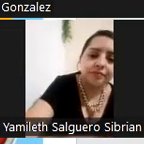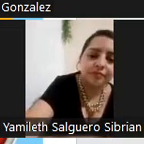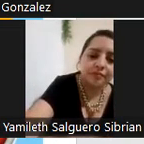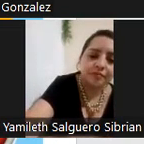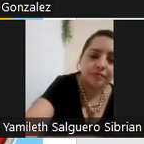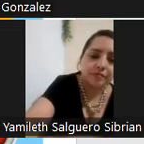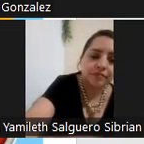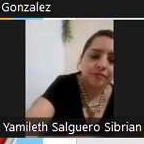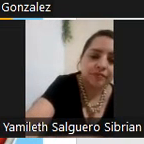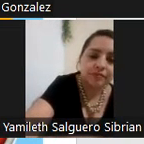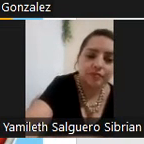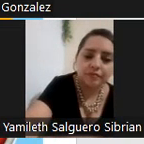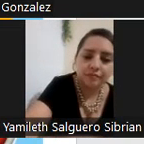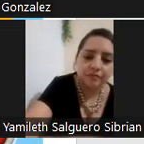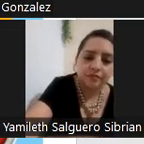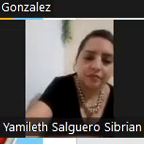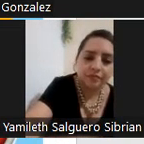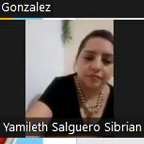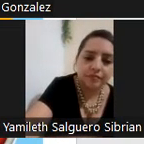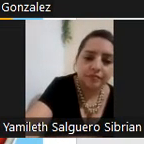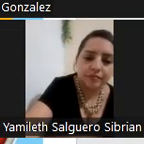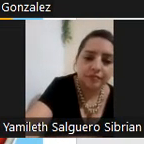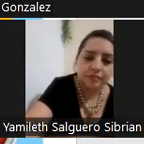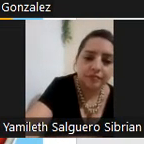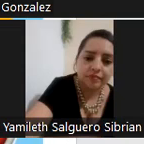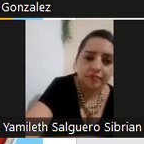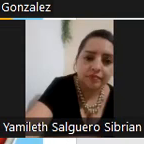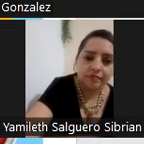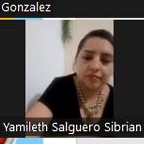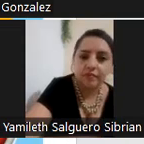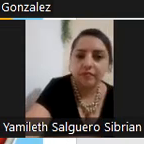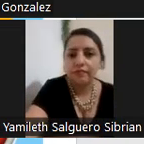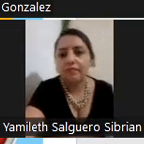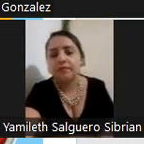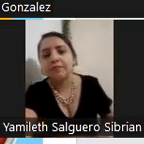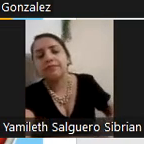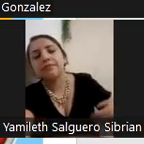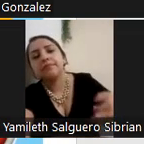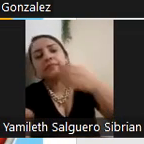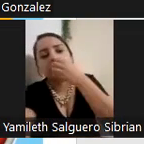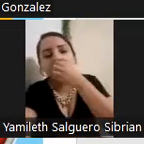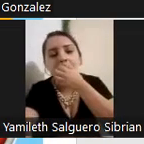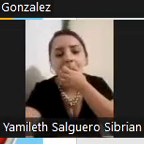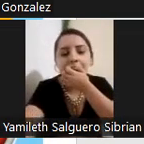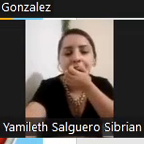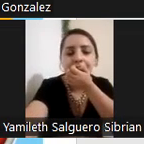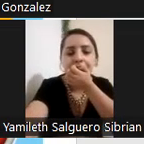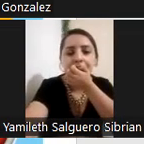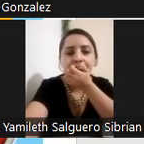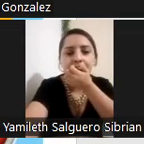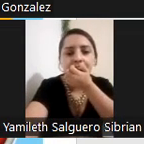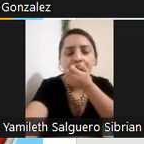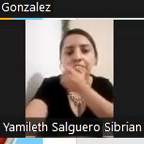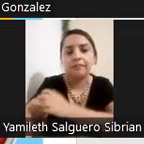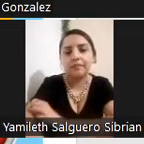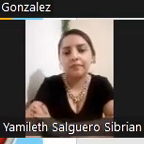positiva los usuarios no dudan en abandonar las páginas web que tardan en cargarse incluso antes de ver lo que tienen